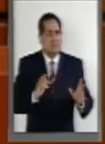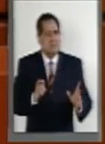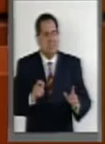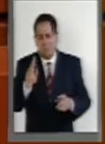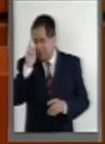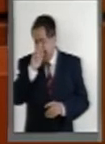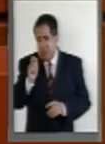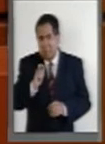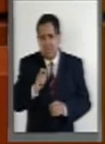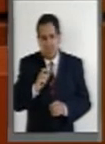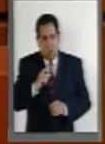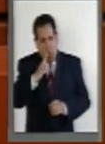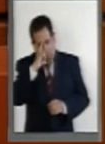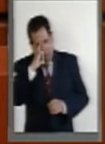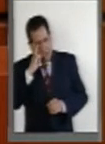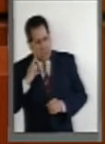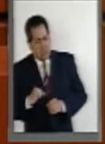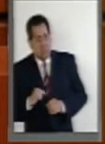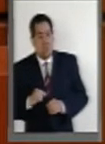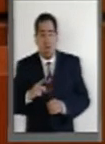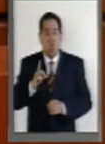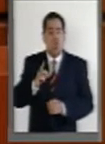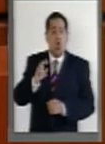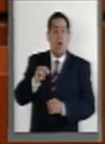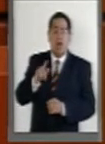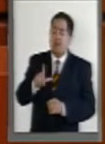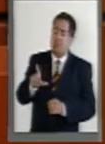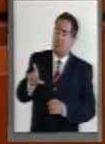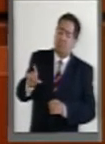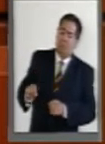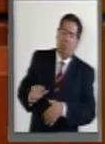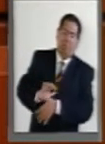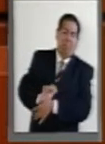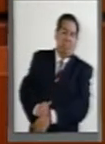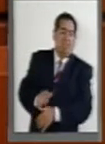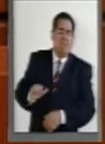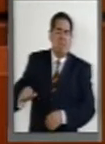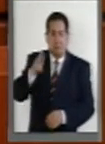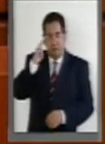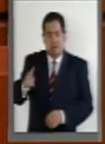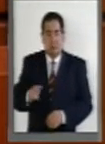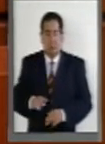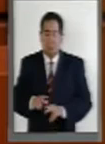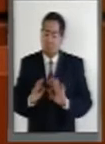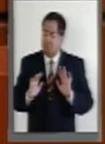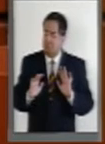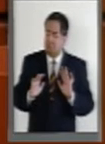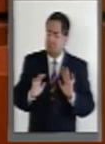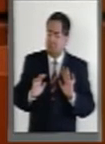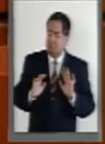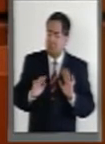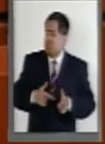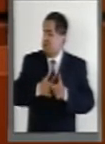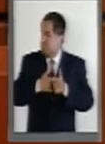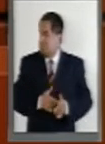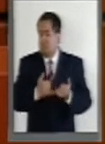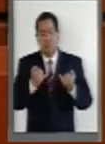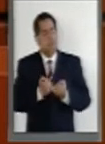humillación de Donald Trump a los mexicanos, quien no modificó un ápice su